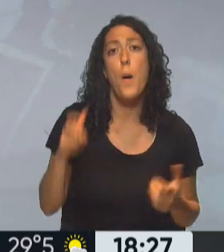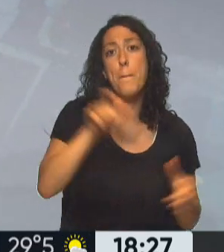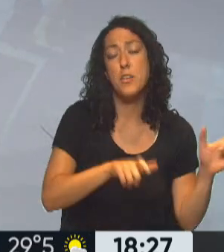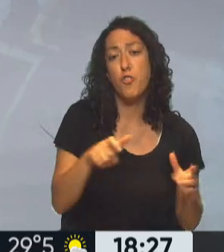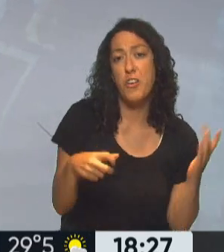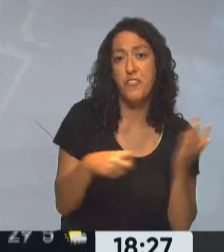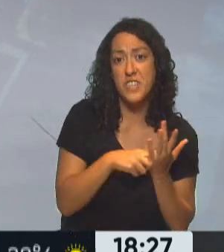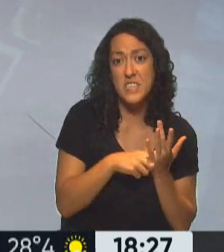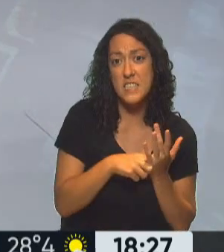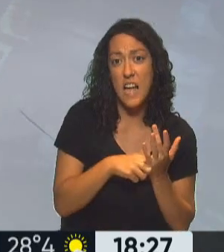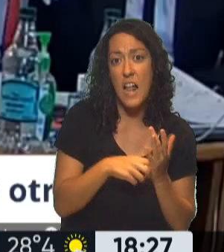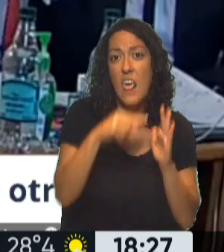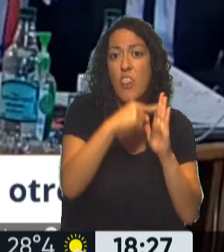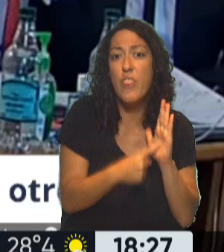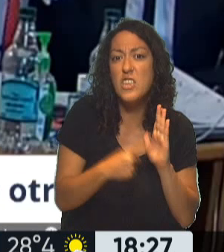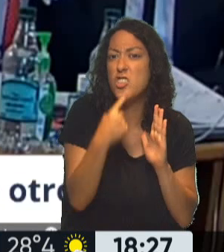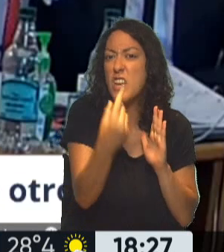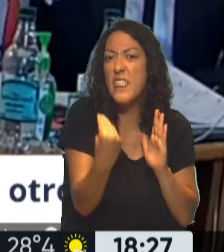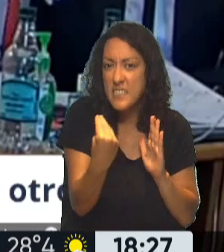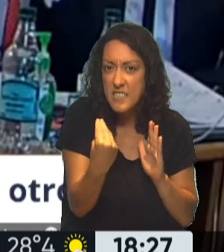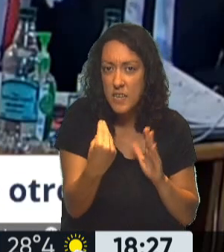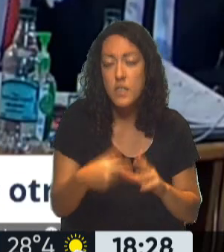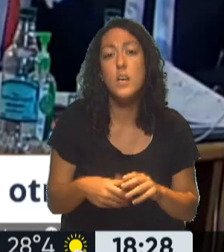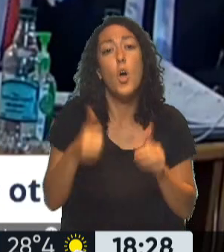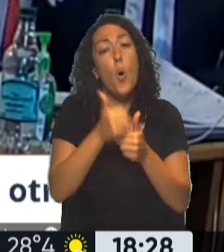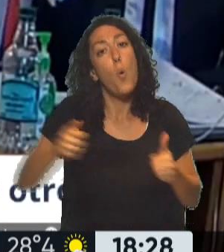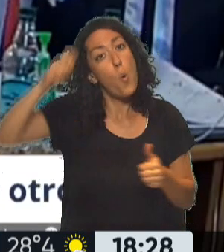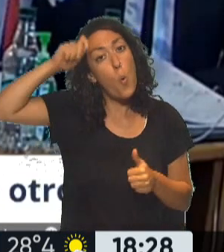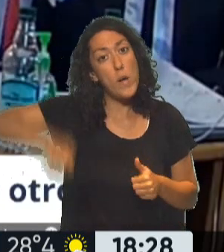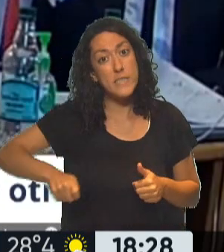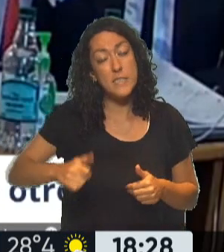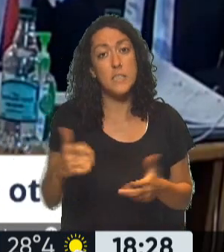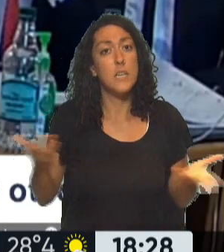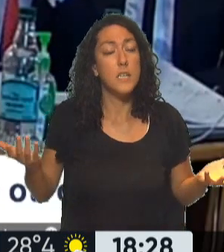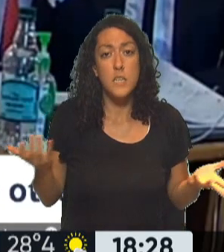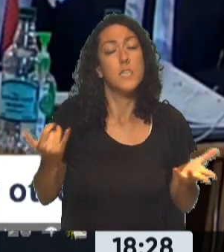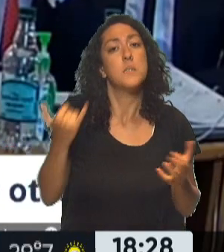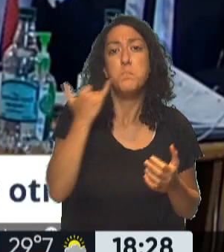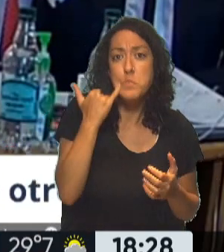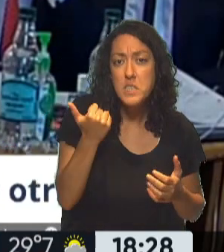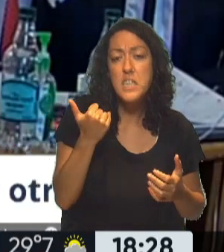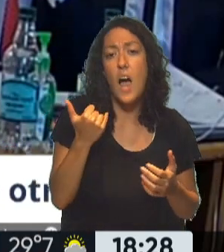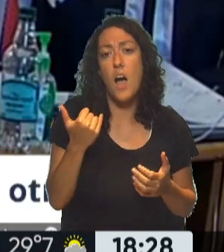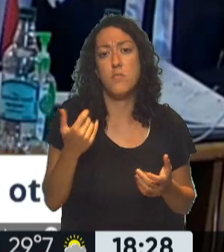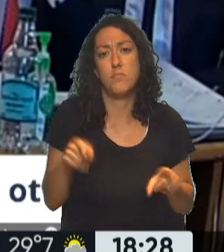todos estos datos, ¿qué dijo? Señores jueces, se ha acreditado tanto lo que es la materialidad